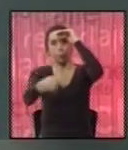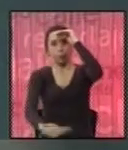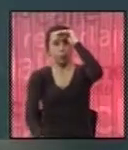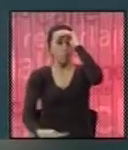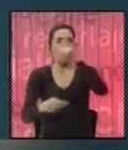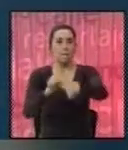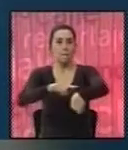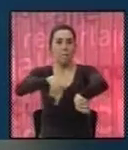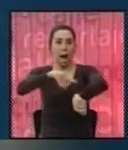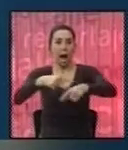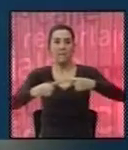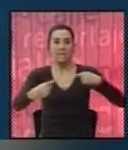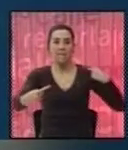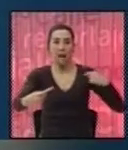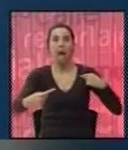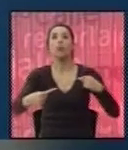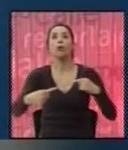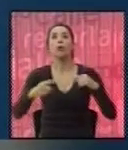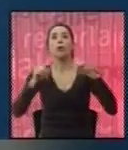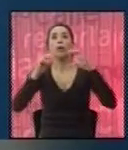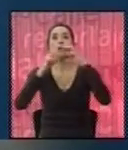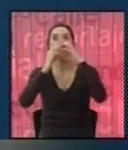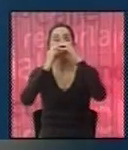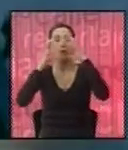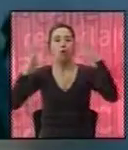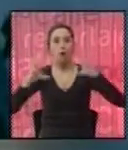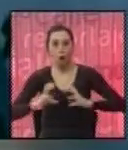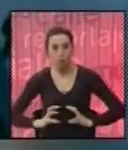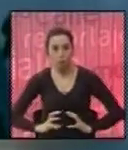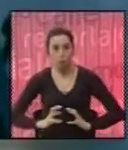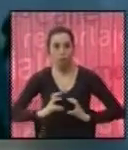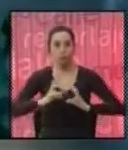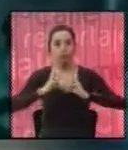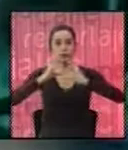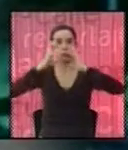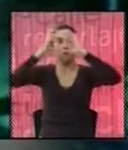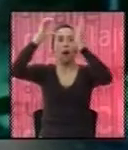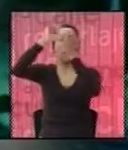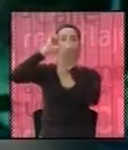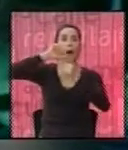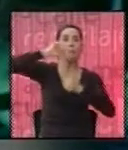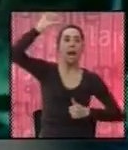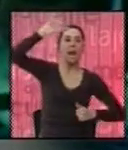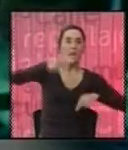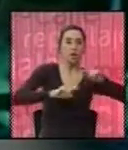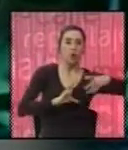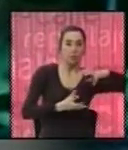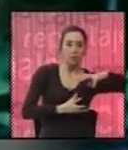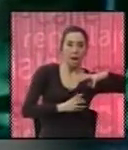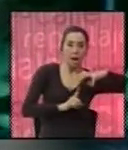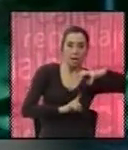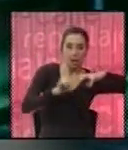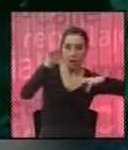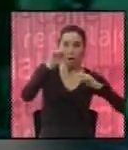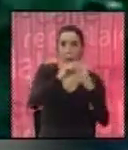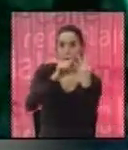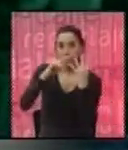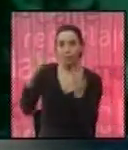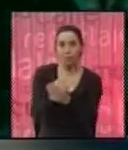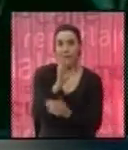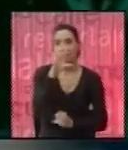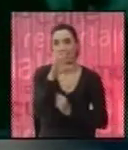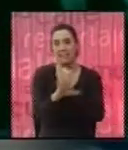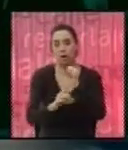subir en globo al punto más alejado de la Tierra. La gran hazaña la realizó después de 5